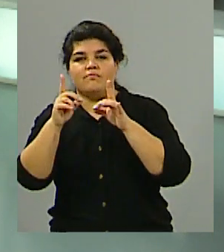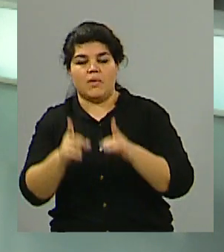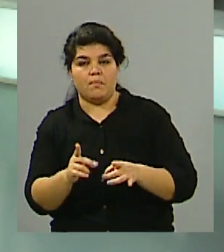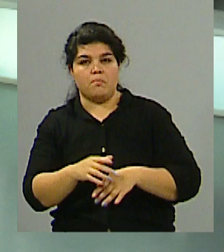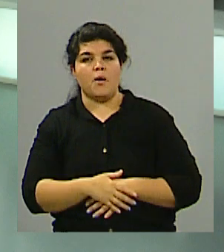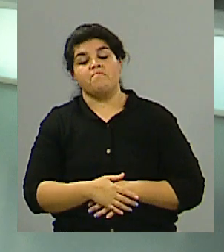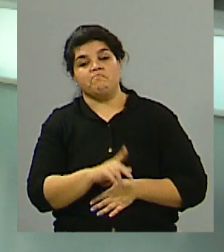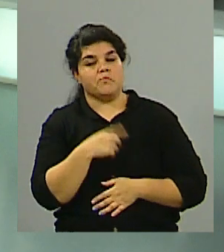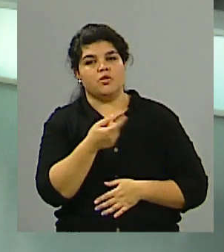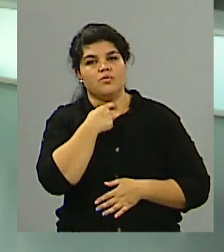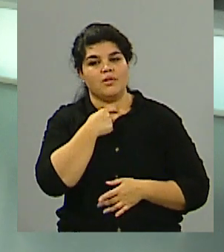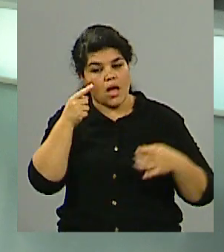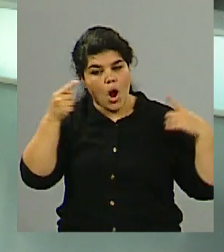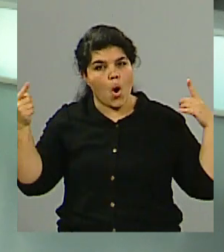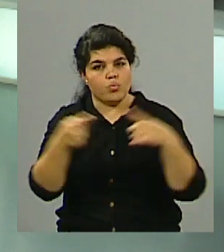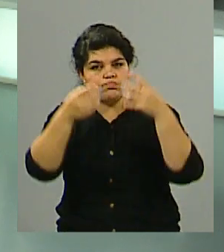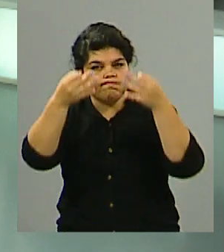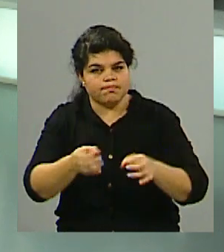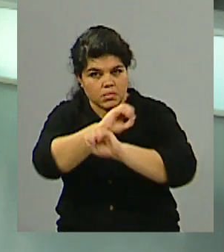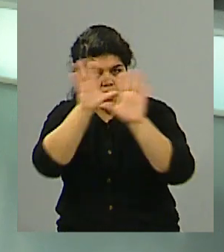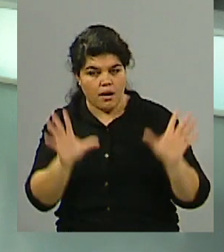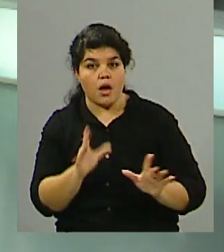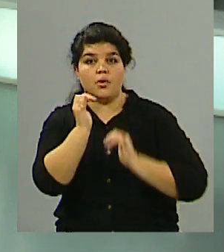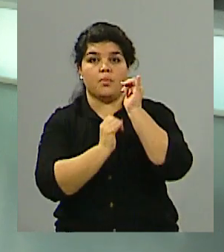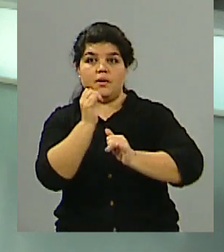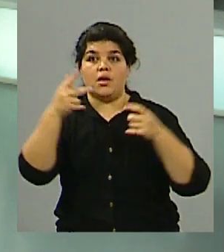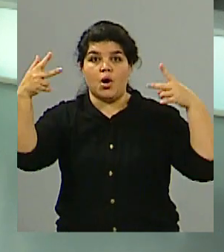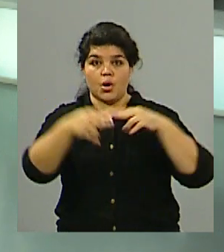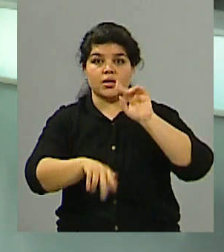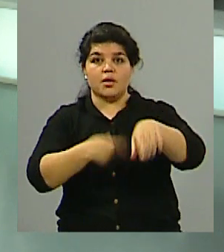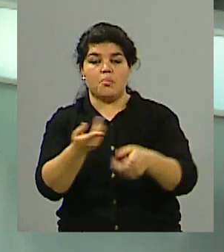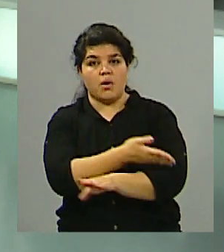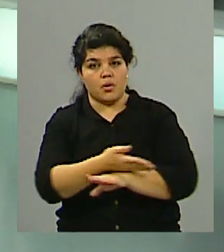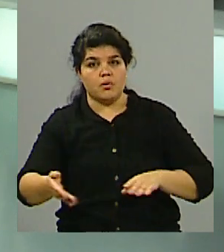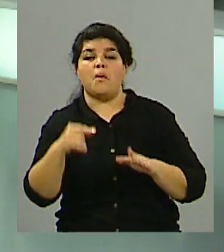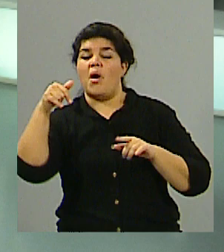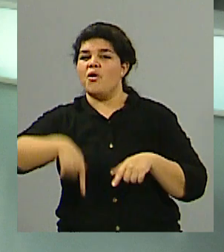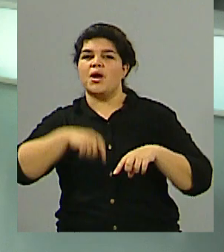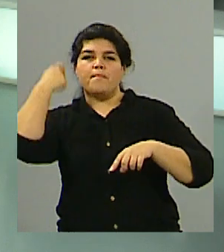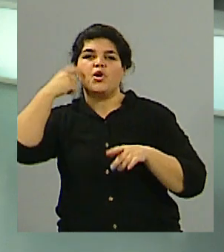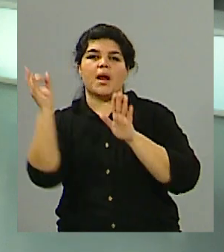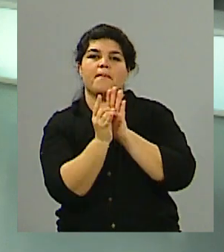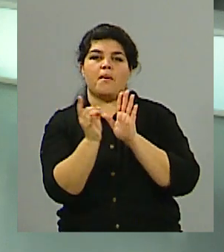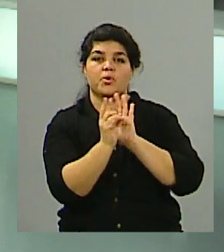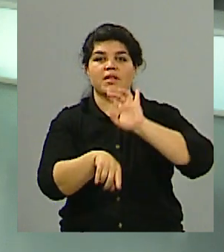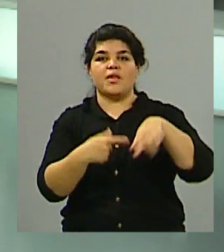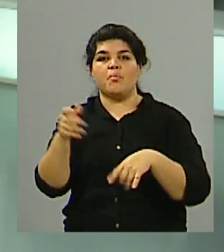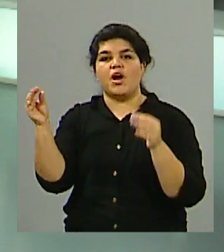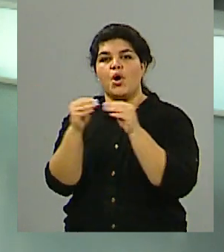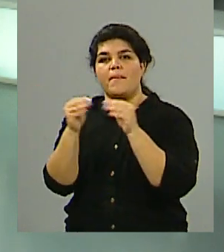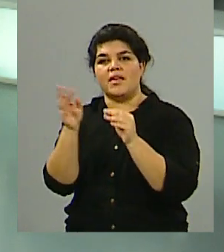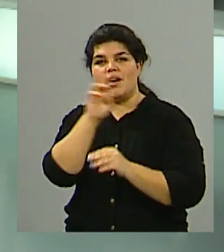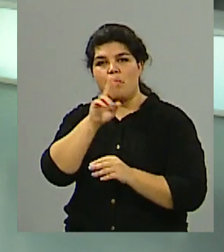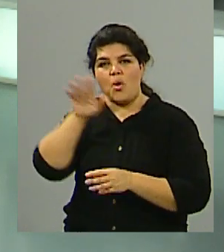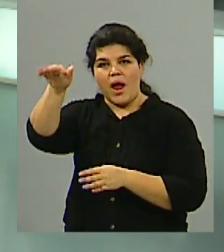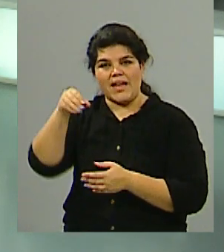un poco lo más objetiva posible. Nos vamos a ir a la pausa, seguimos con el programa, estamos en Apuntes. Enseguida se suma nuestra compañera que está ahí del